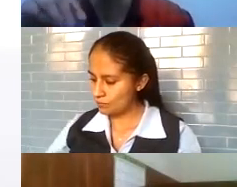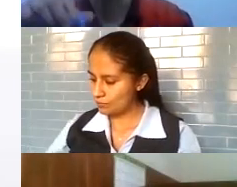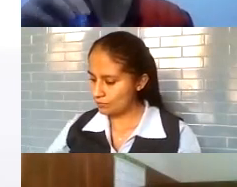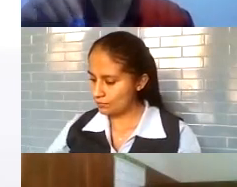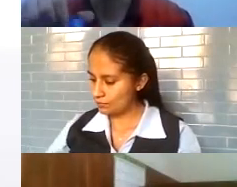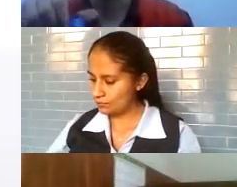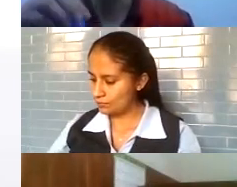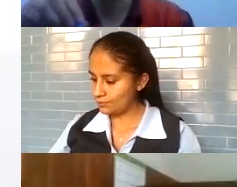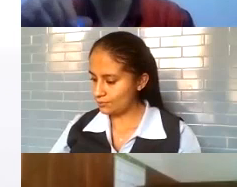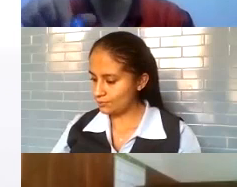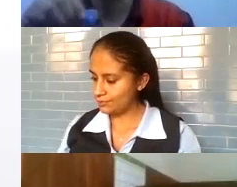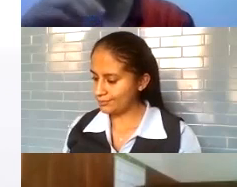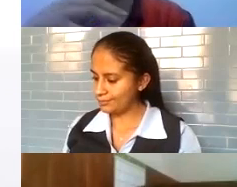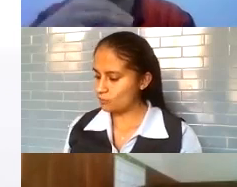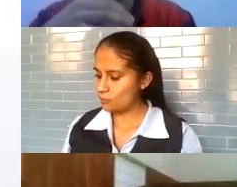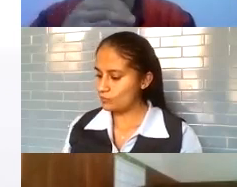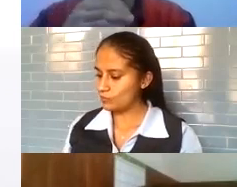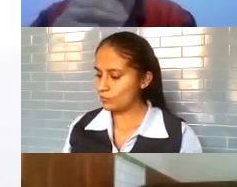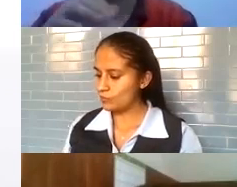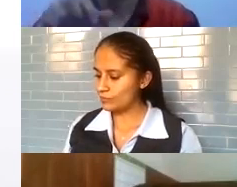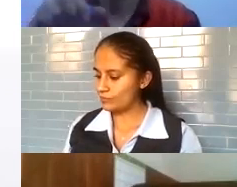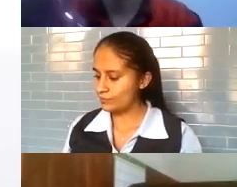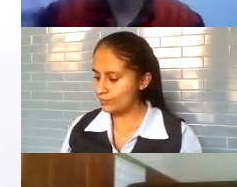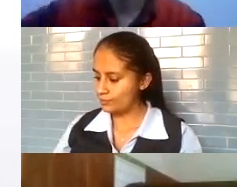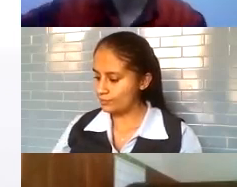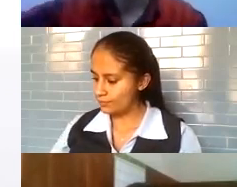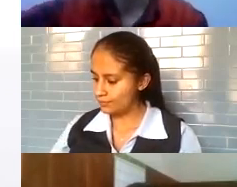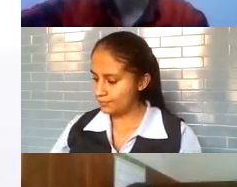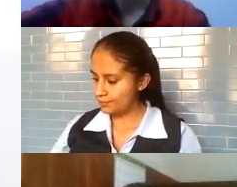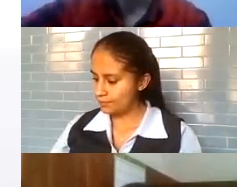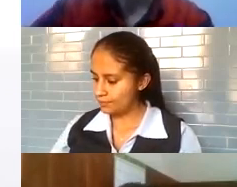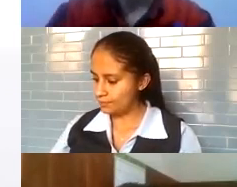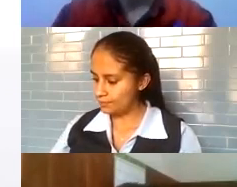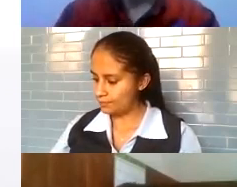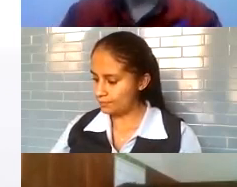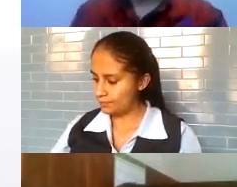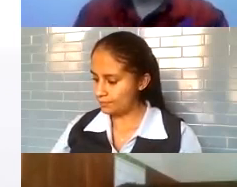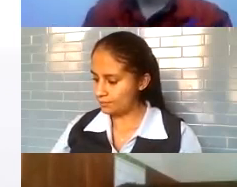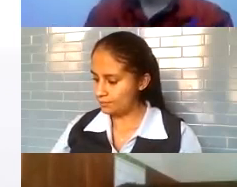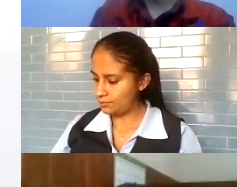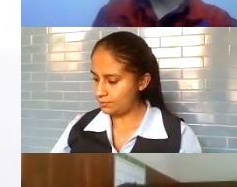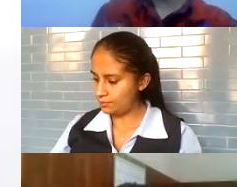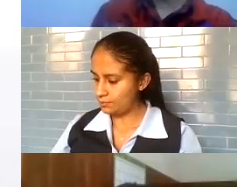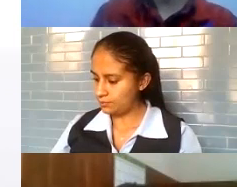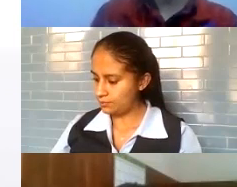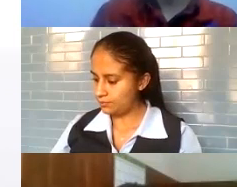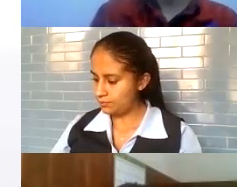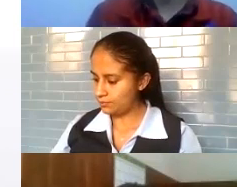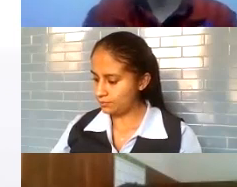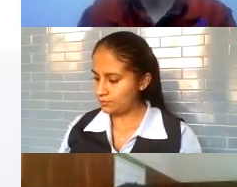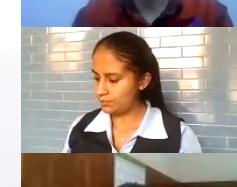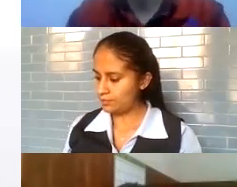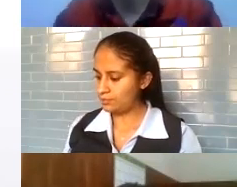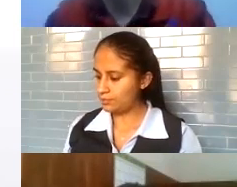Ajá. En el caso de no tener apósitos, ¿que se puede usar alguna otra cosa? Y en el caso de no tener el agua destilada, porque son cosas